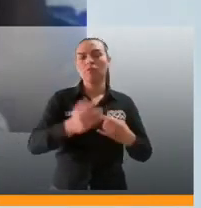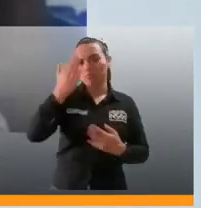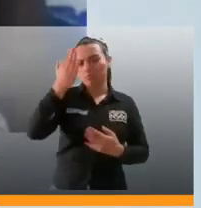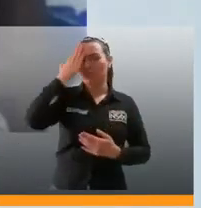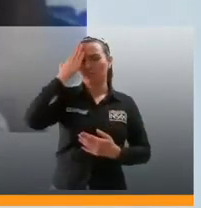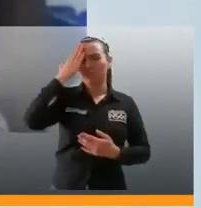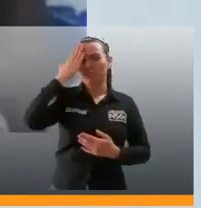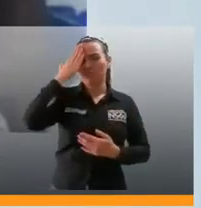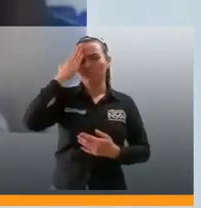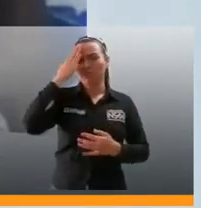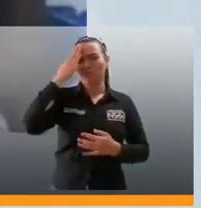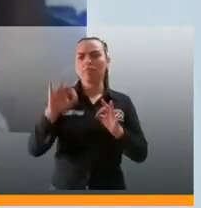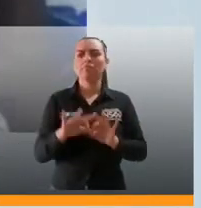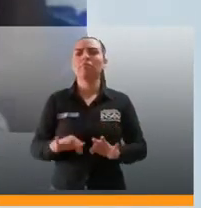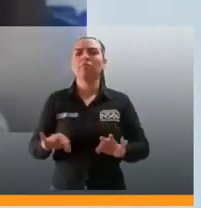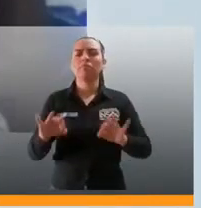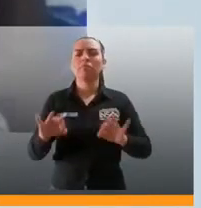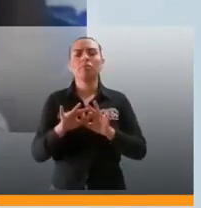debemos,